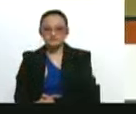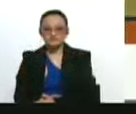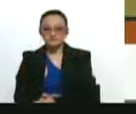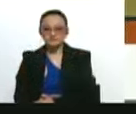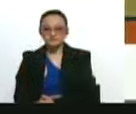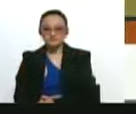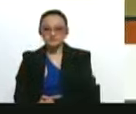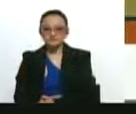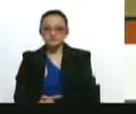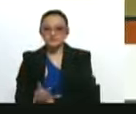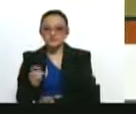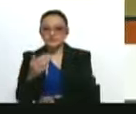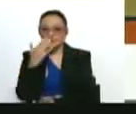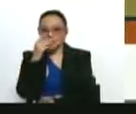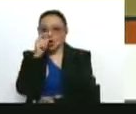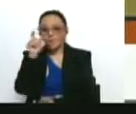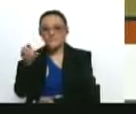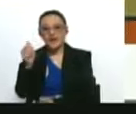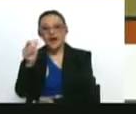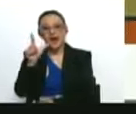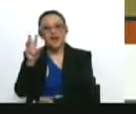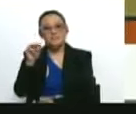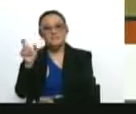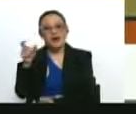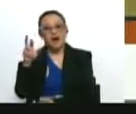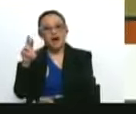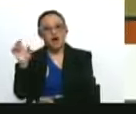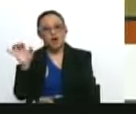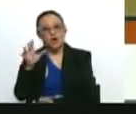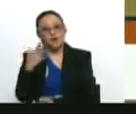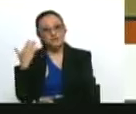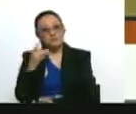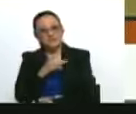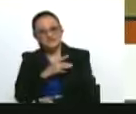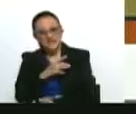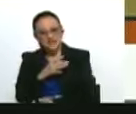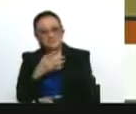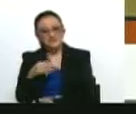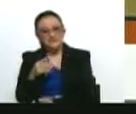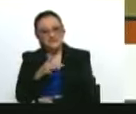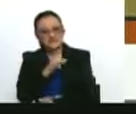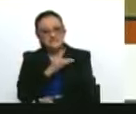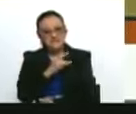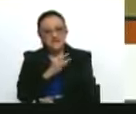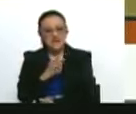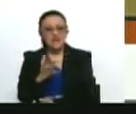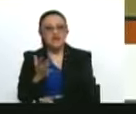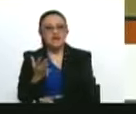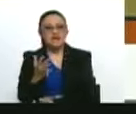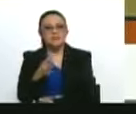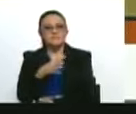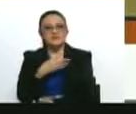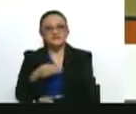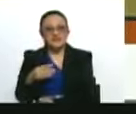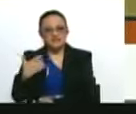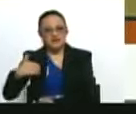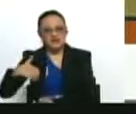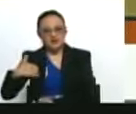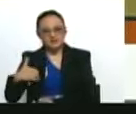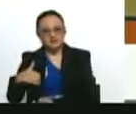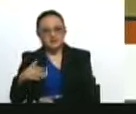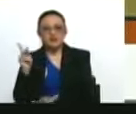vino el inepto miserable de Almagro, el presidente de Chile, el presidente de Paraguay, el presidente de